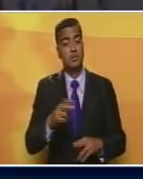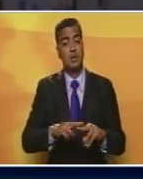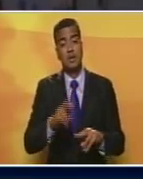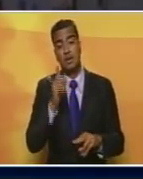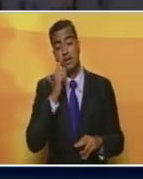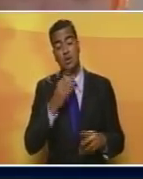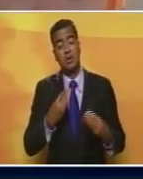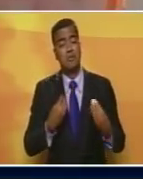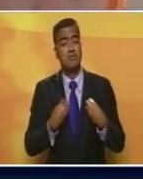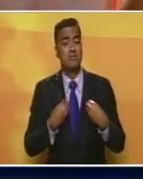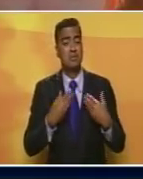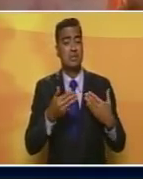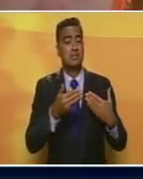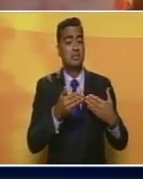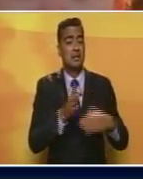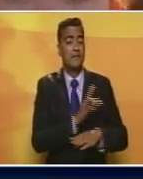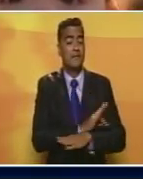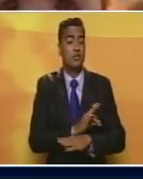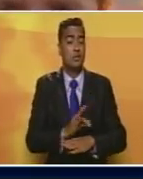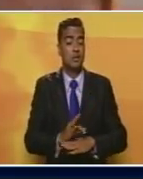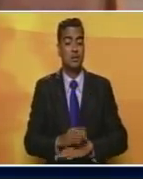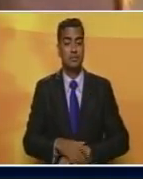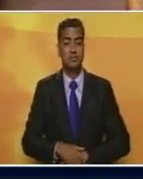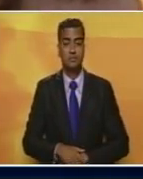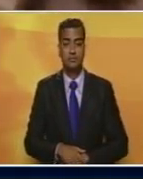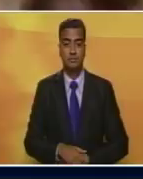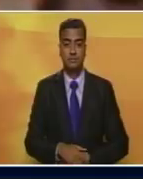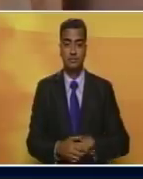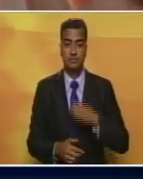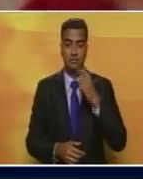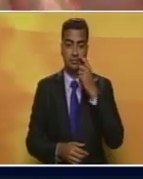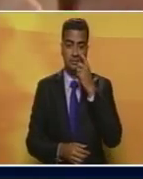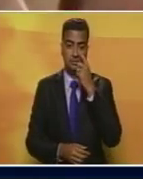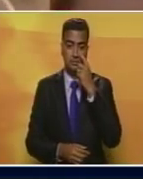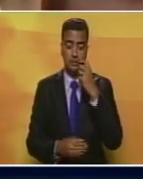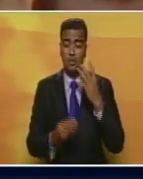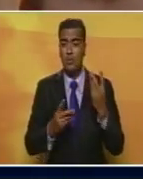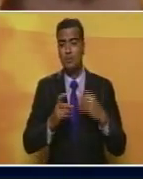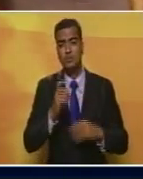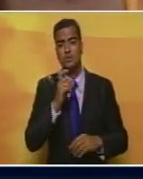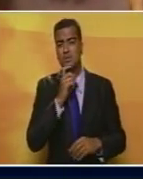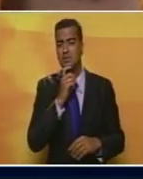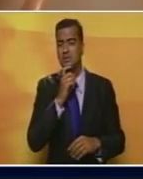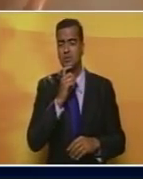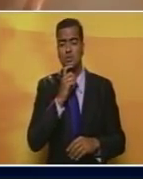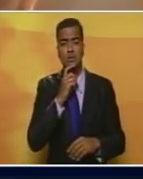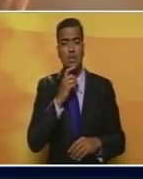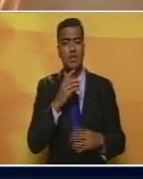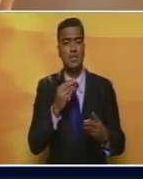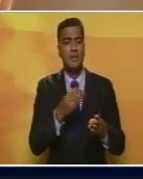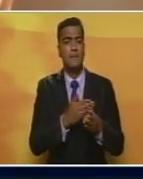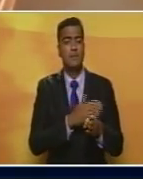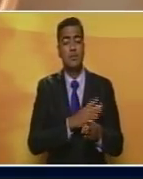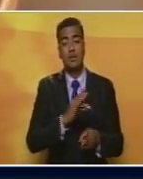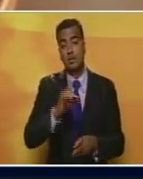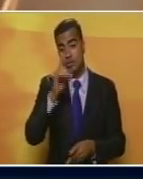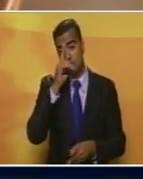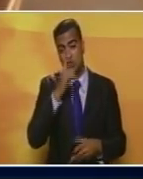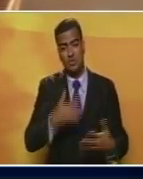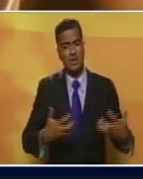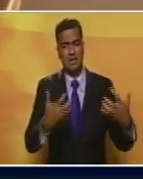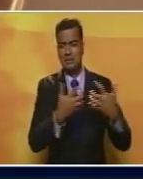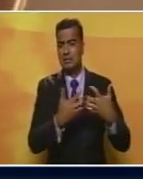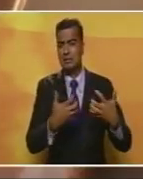encuentran y además con distintas adolescentes que forman parte de un programa comunitario que es administrado por la ONU. Jolie se mostró